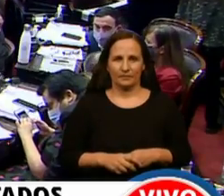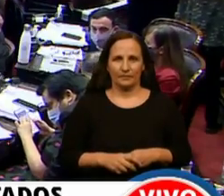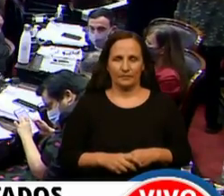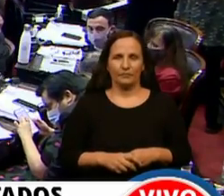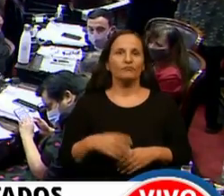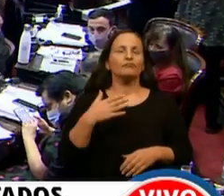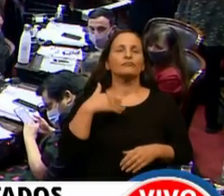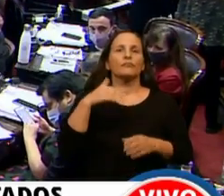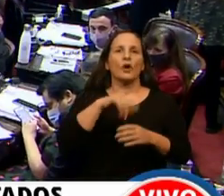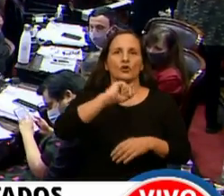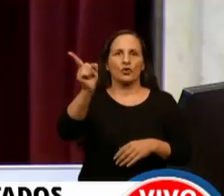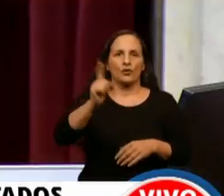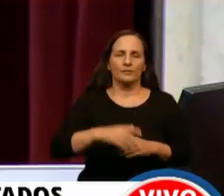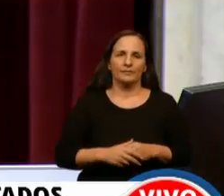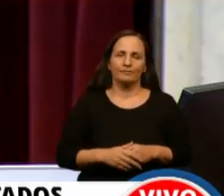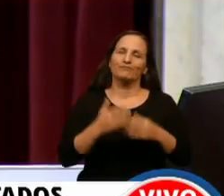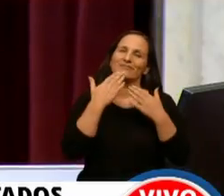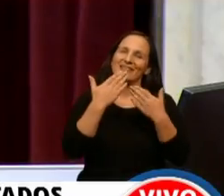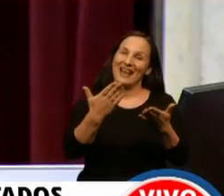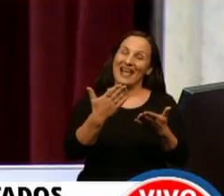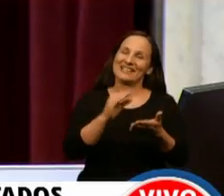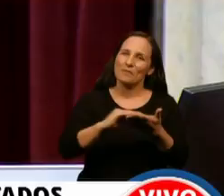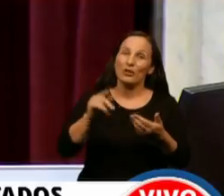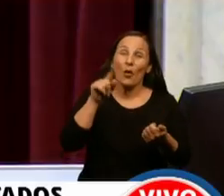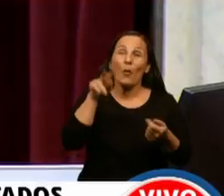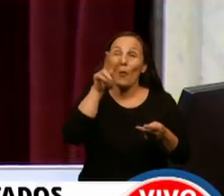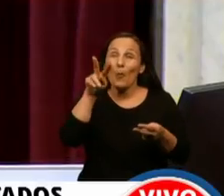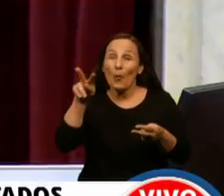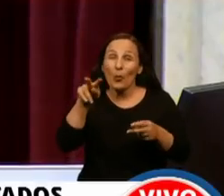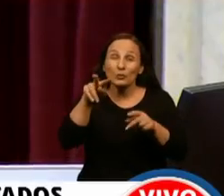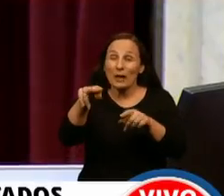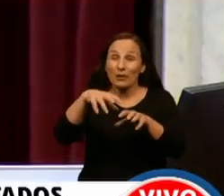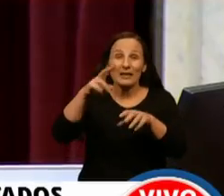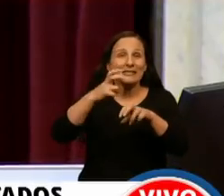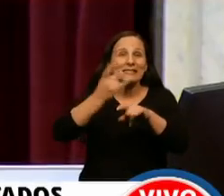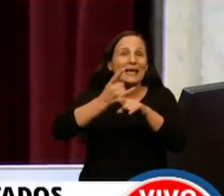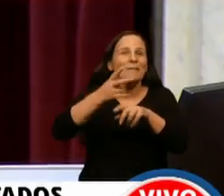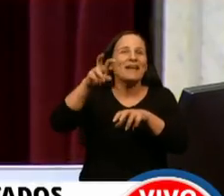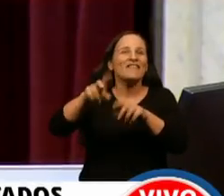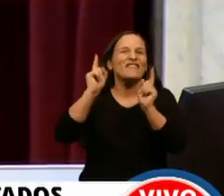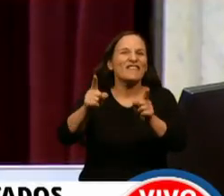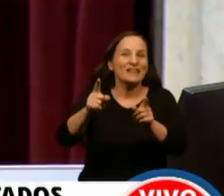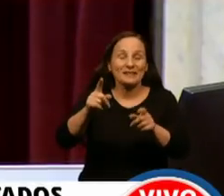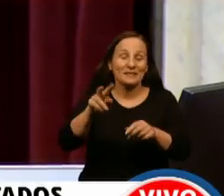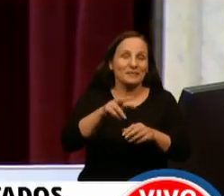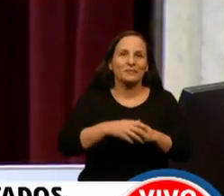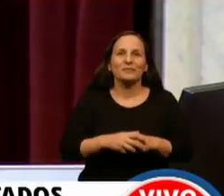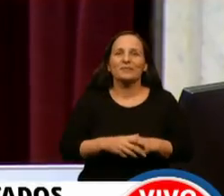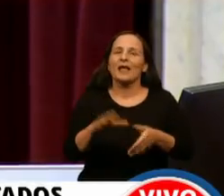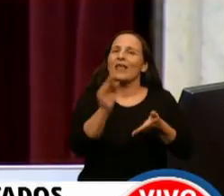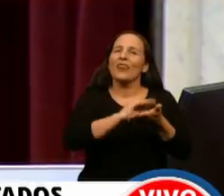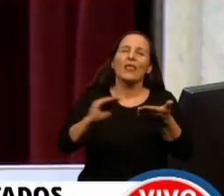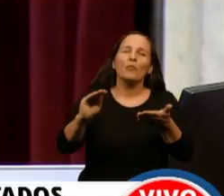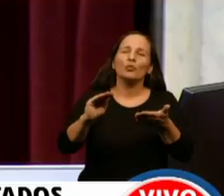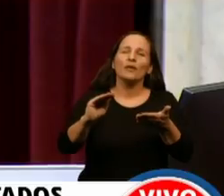negativo gracias diputado lo estaba buscando por ahí pues siempre se sienta por ahí diputado